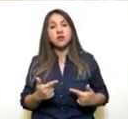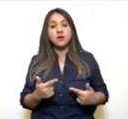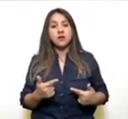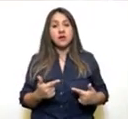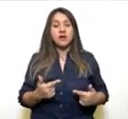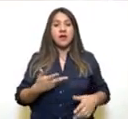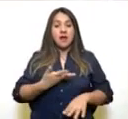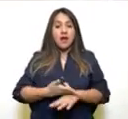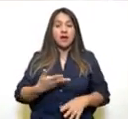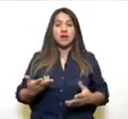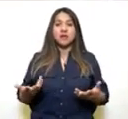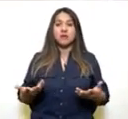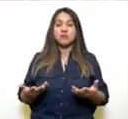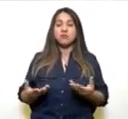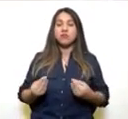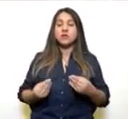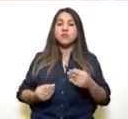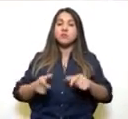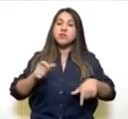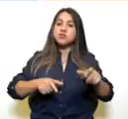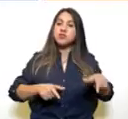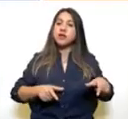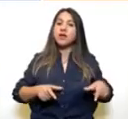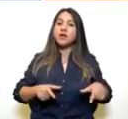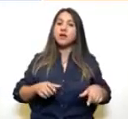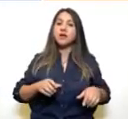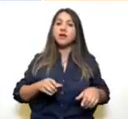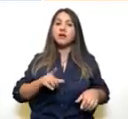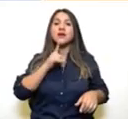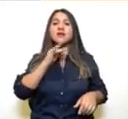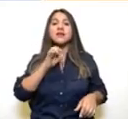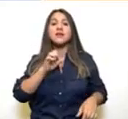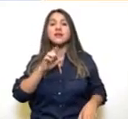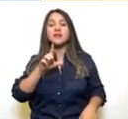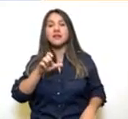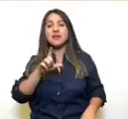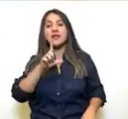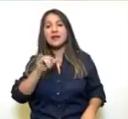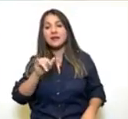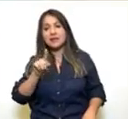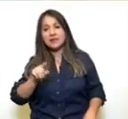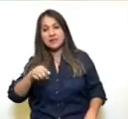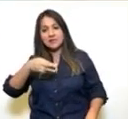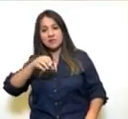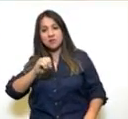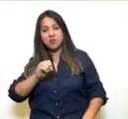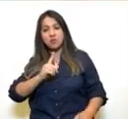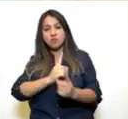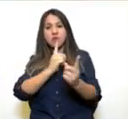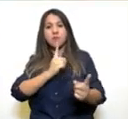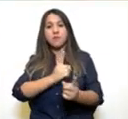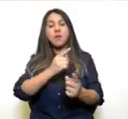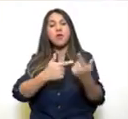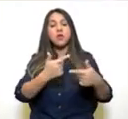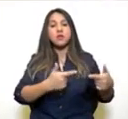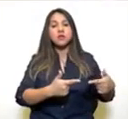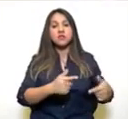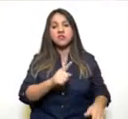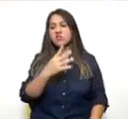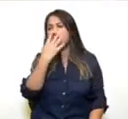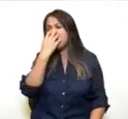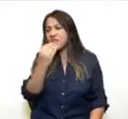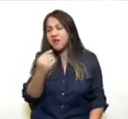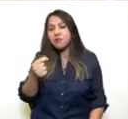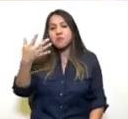cliente en la política clientelista el clientelismo político entonces la gente no le atrae su